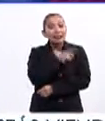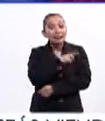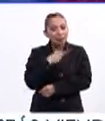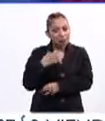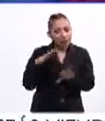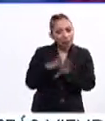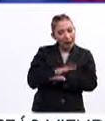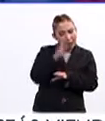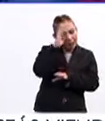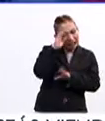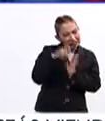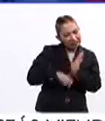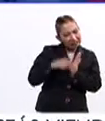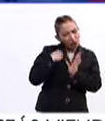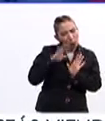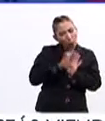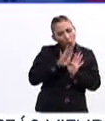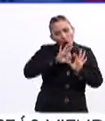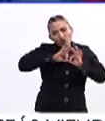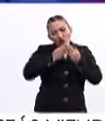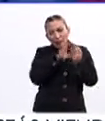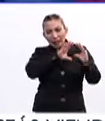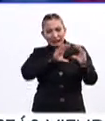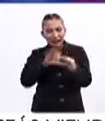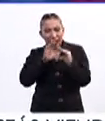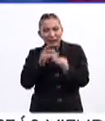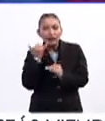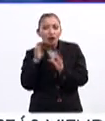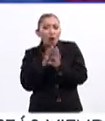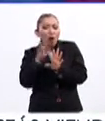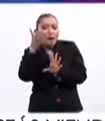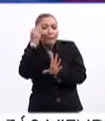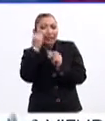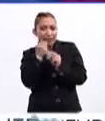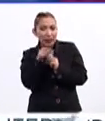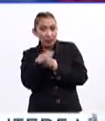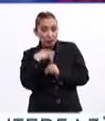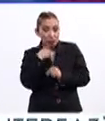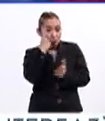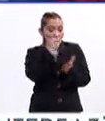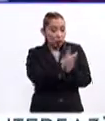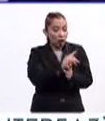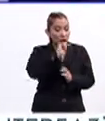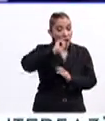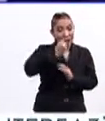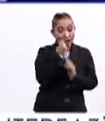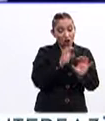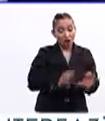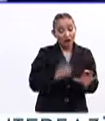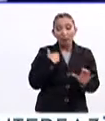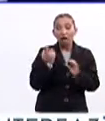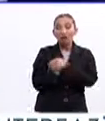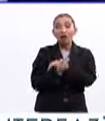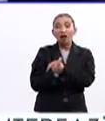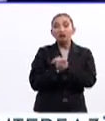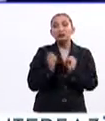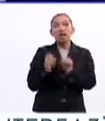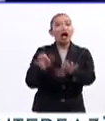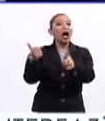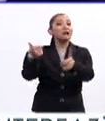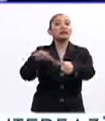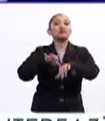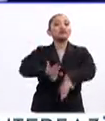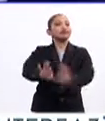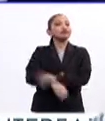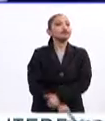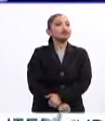cambiar o repensar el proceso de enseñanza-aprendizaje. Si solamente usamos la tecnología para automatizar lo que ya tenemos, corremos el riesgo